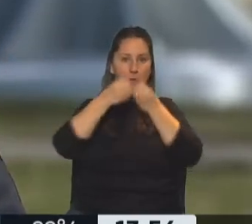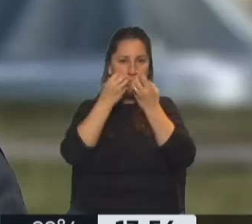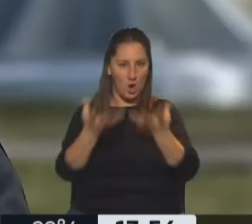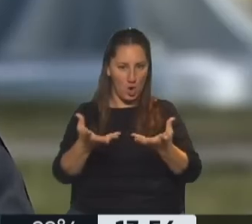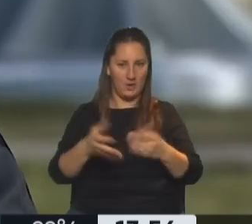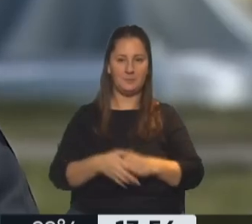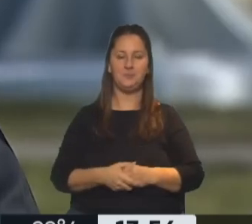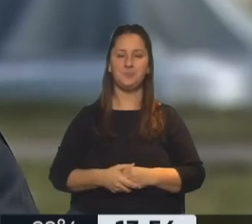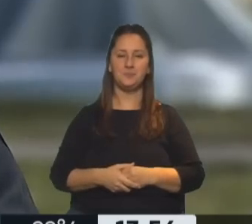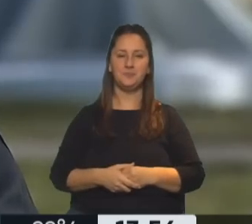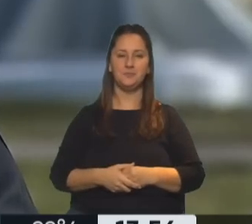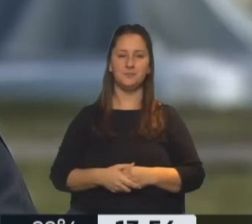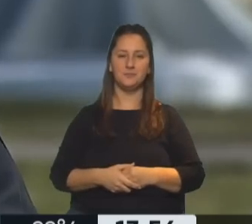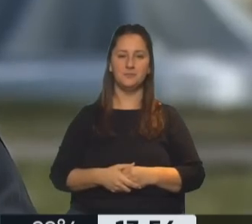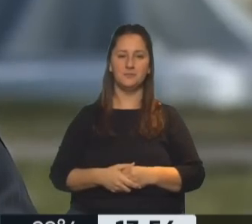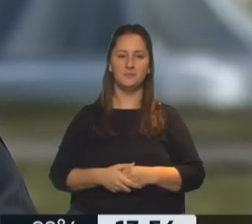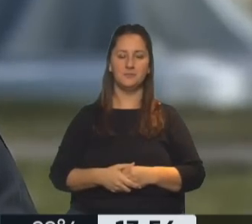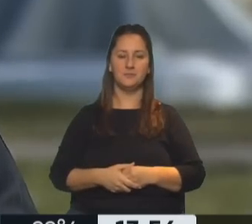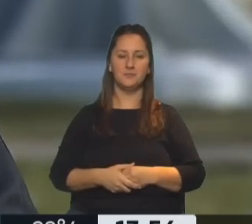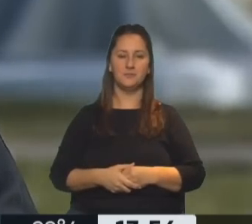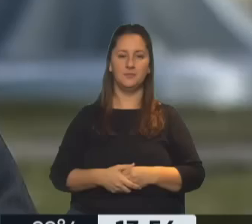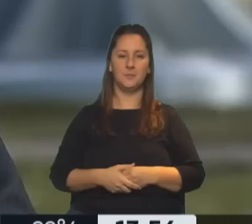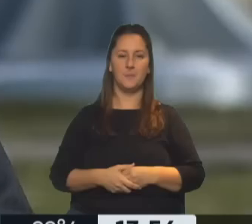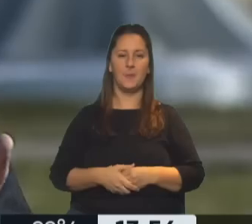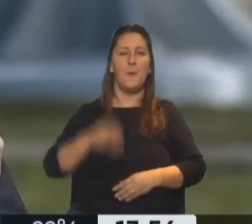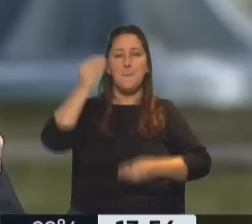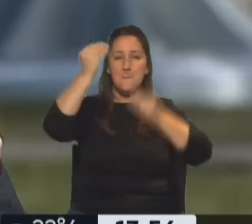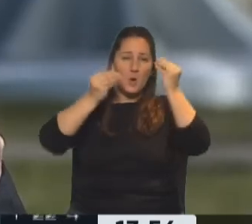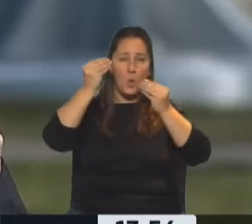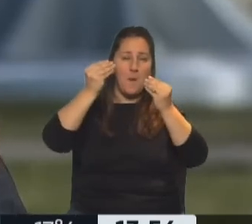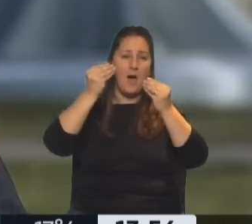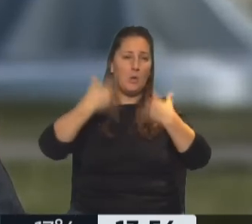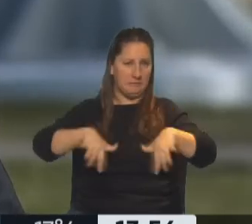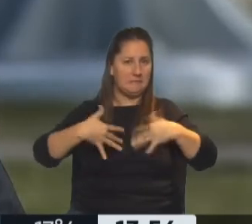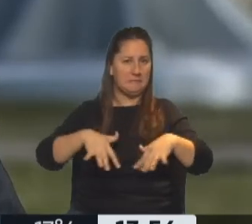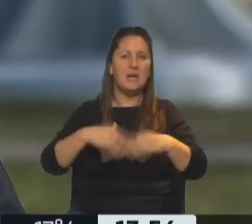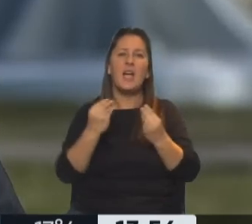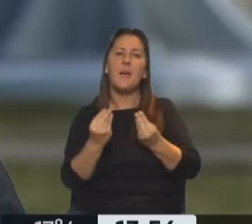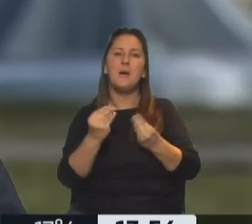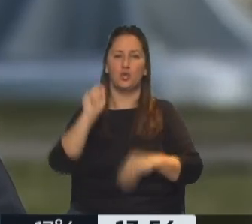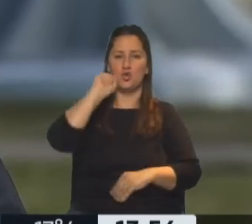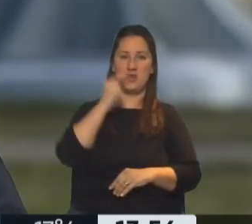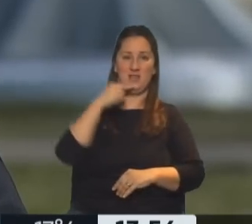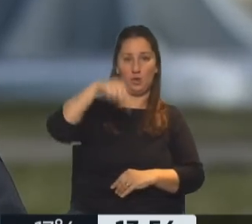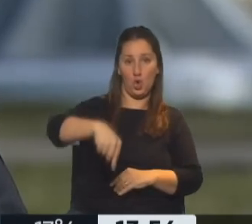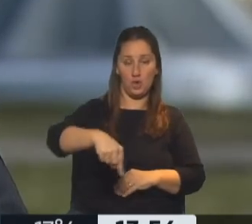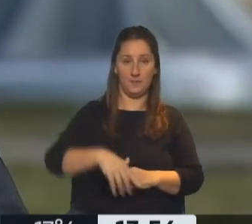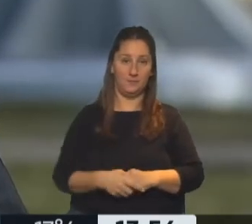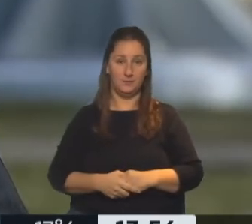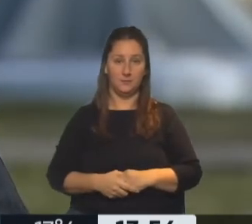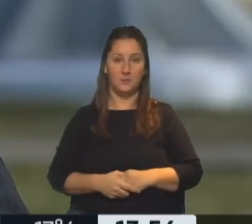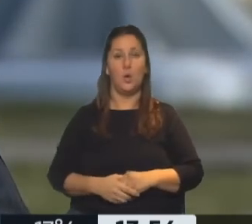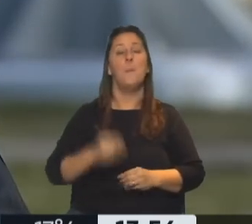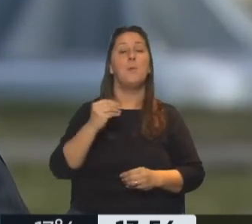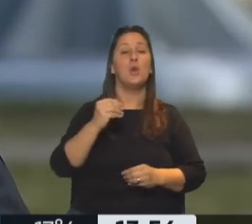obviamente. Y nos preocupa mucho lo que está pasando con el gasoil. Porque con